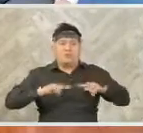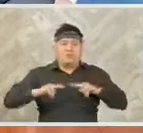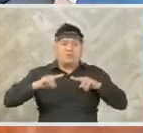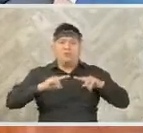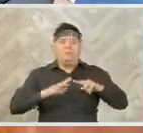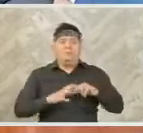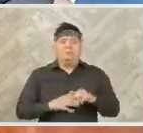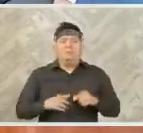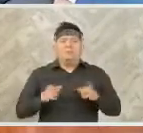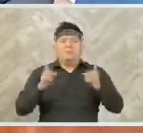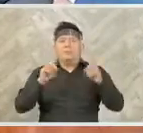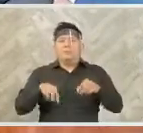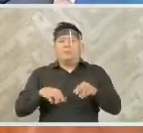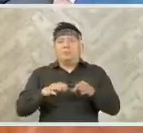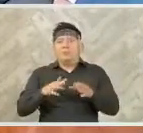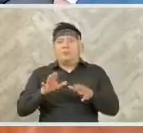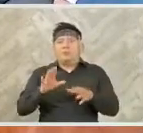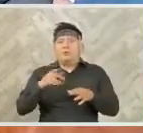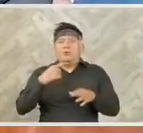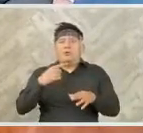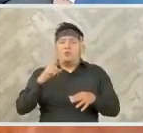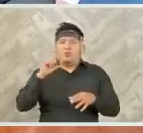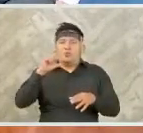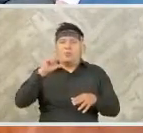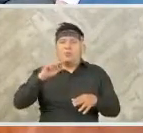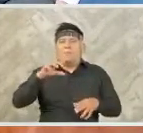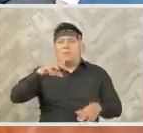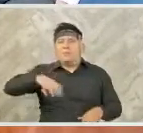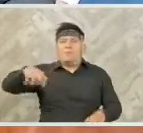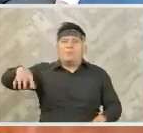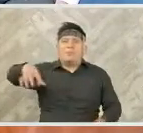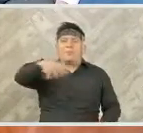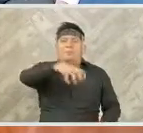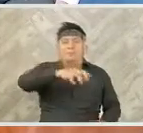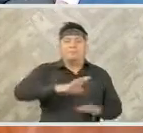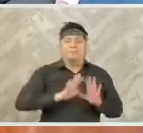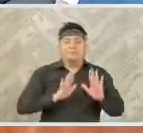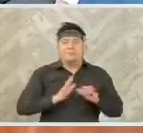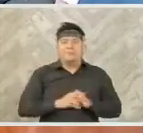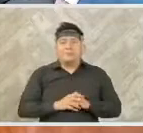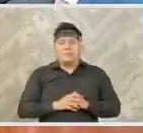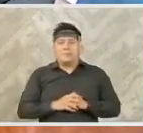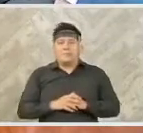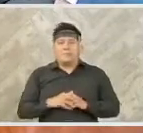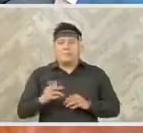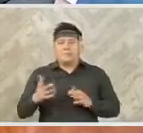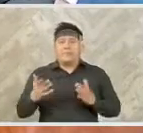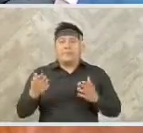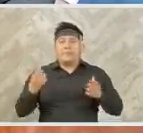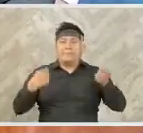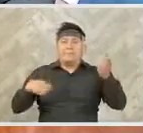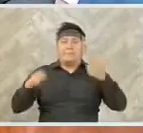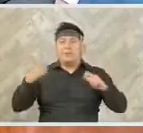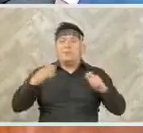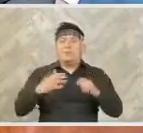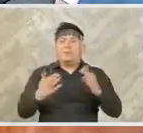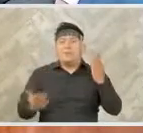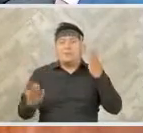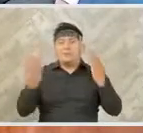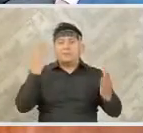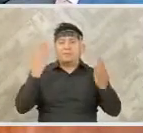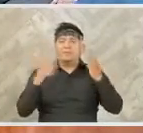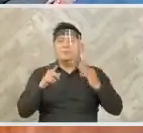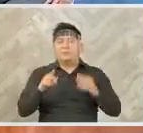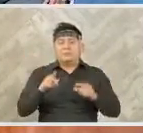de la ciudad en los que se encuentran este tipo de mercados. Pero además los mercados campesinos, los mercados al aire libre han sido